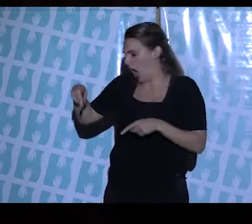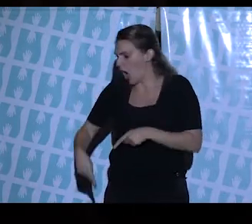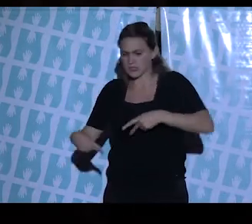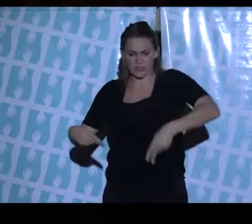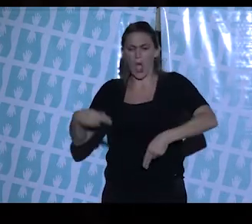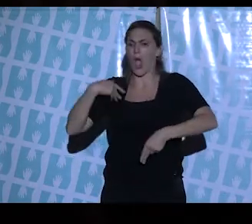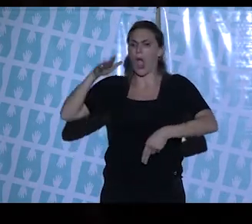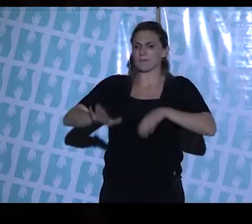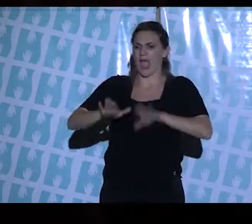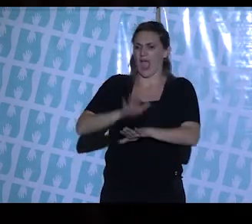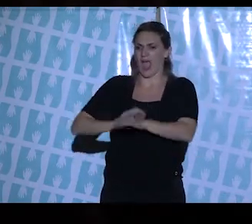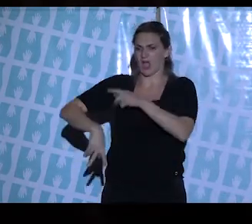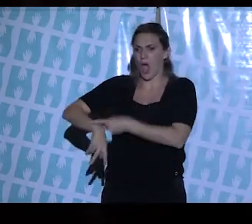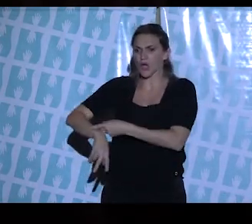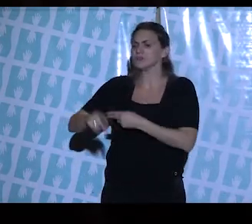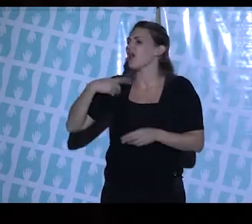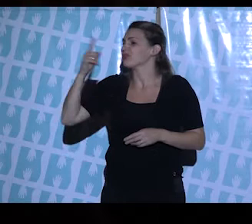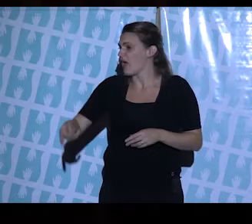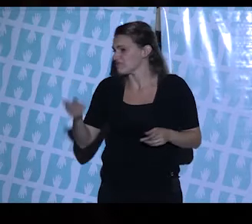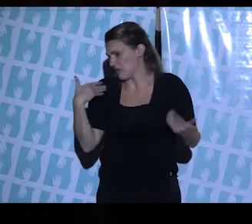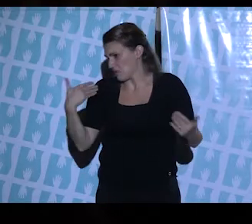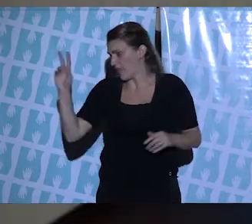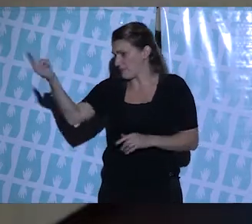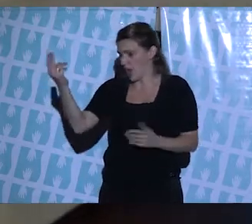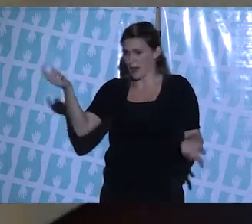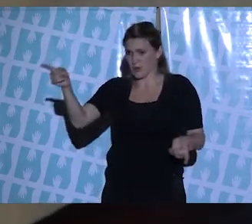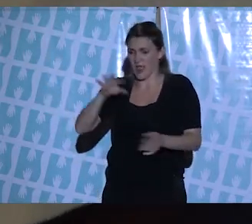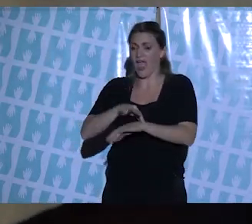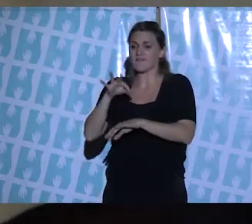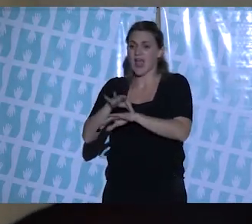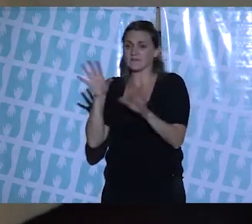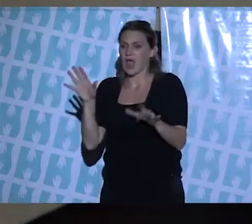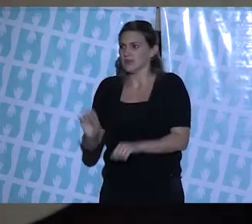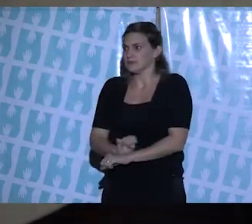pierna y se puede morir más temprano, porque la diabetes es una enfermedad